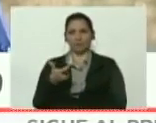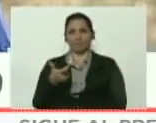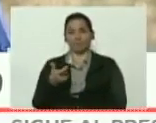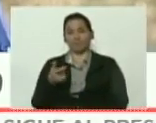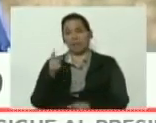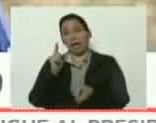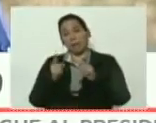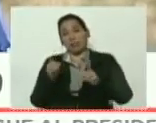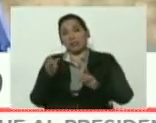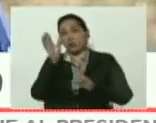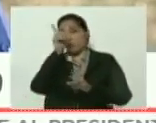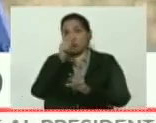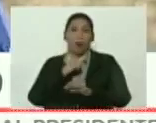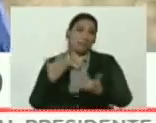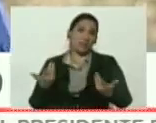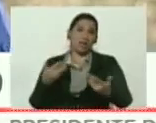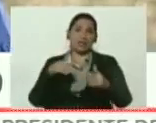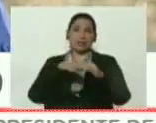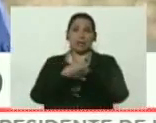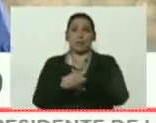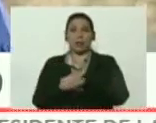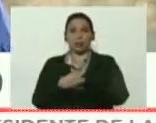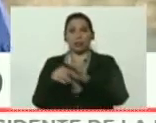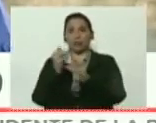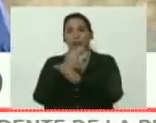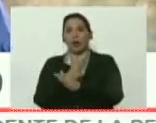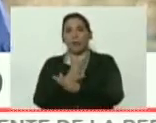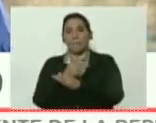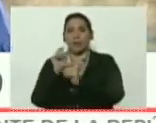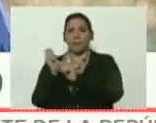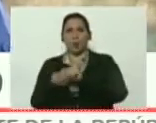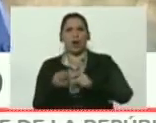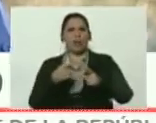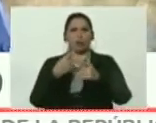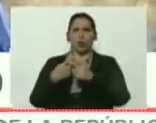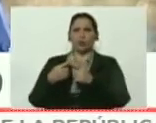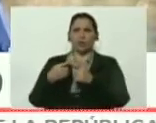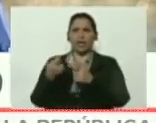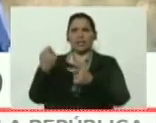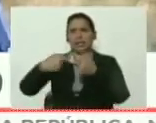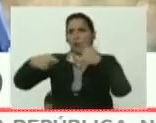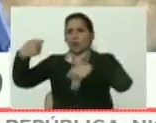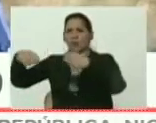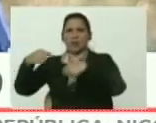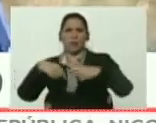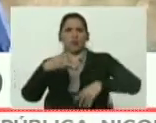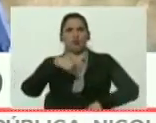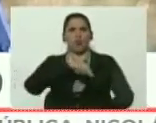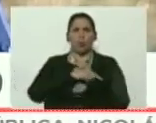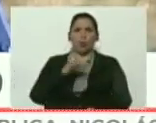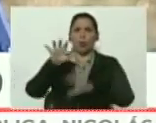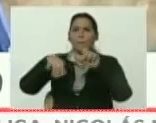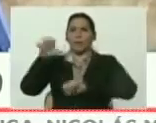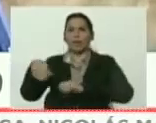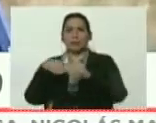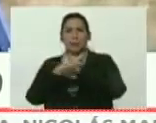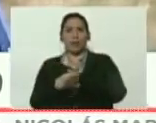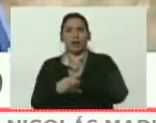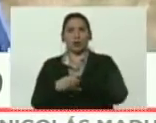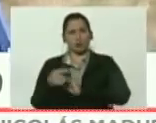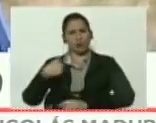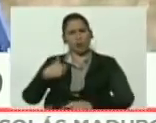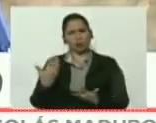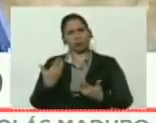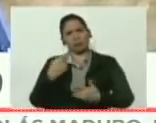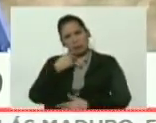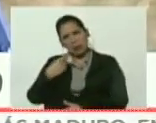veces no tenía ni zapato para jugar béisbol, y reuníamos entre todos para comprarle los zapatos a Osvaldo Guillén. Yo lo considero mi amigo,